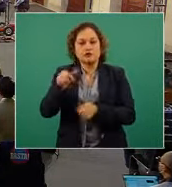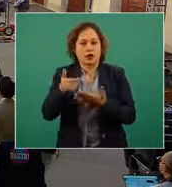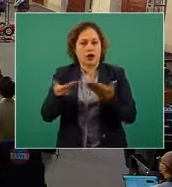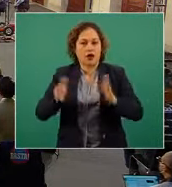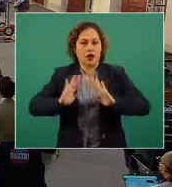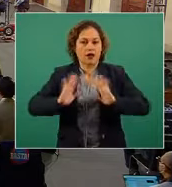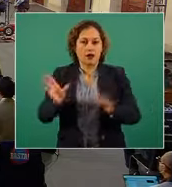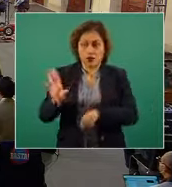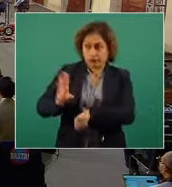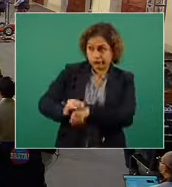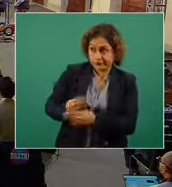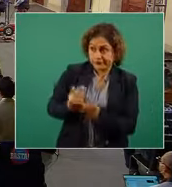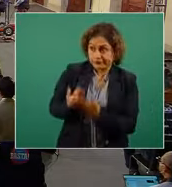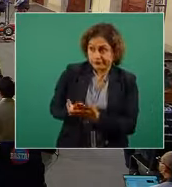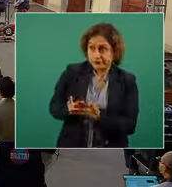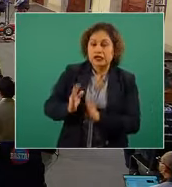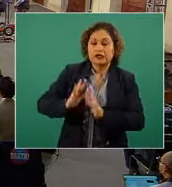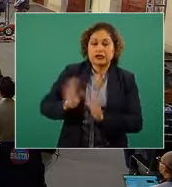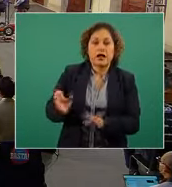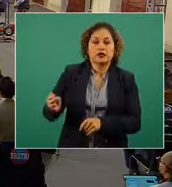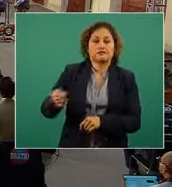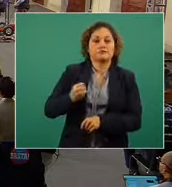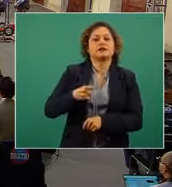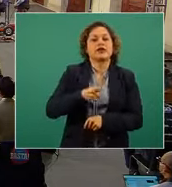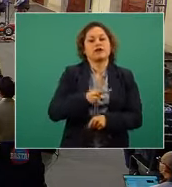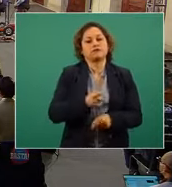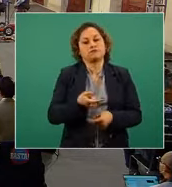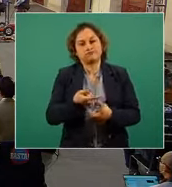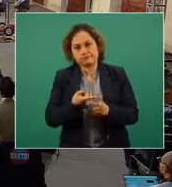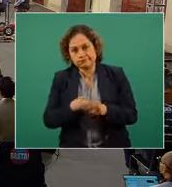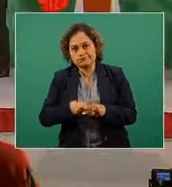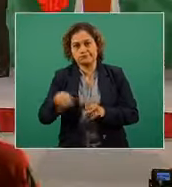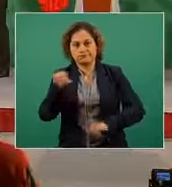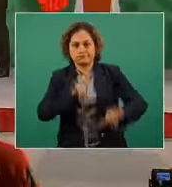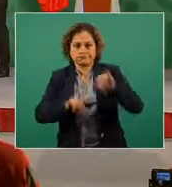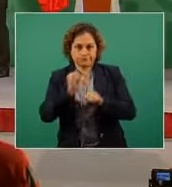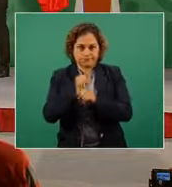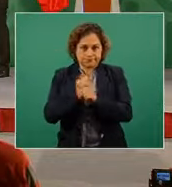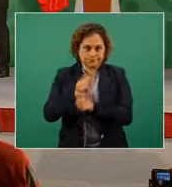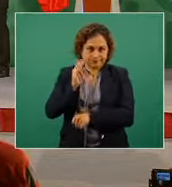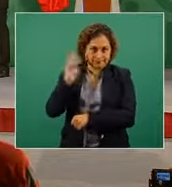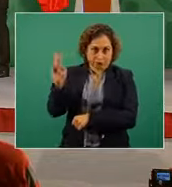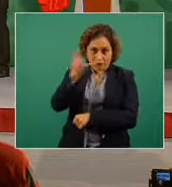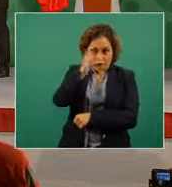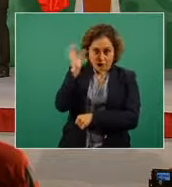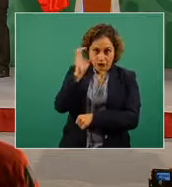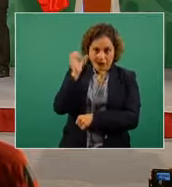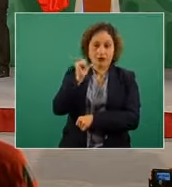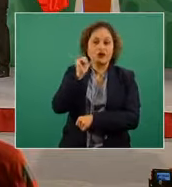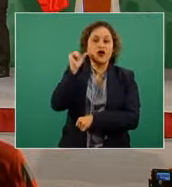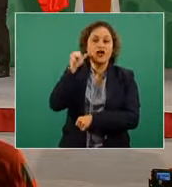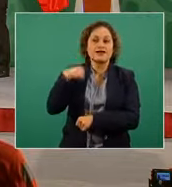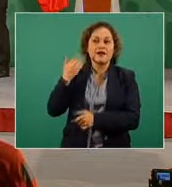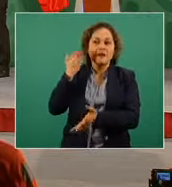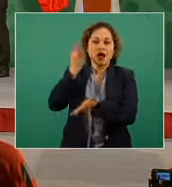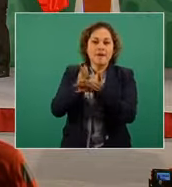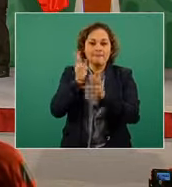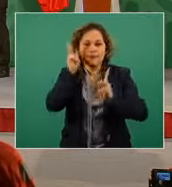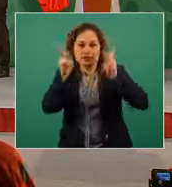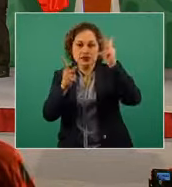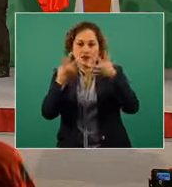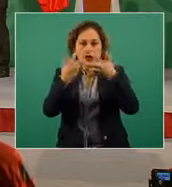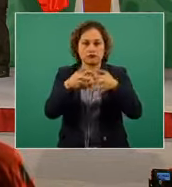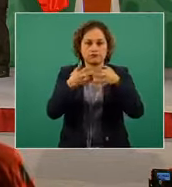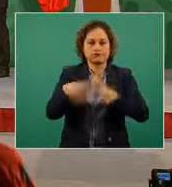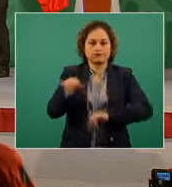siguiente, por favor. Esta es la visita que hicimos ayer, los procesos, aquí los pueden ustedes observar cómo están trabajando,